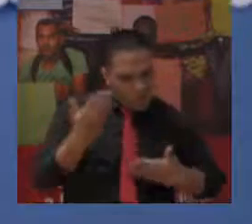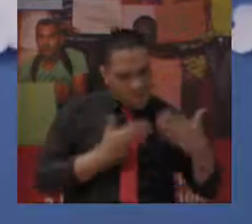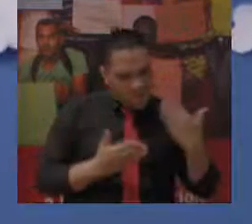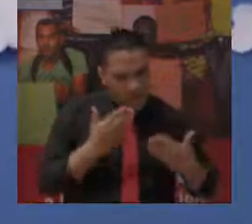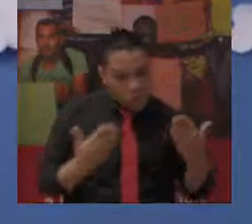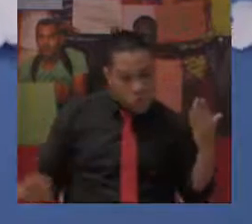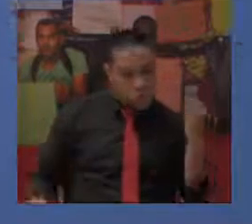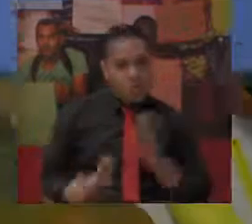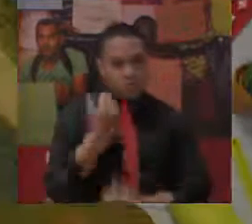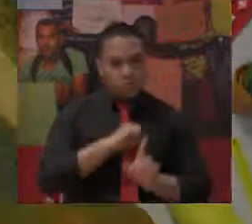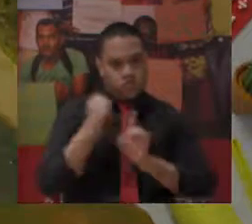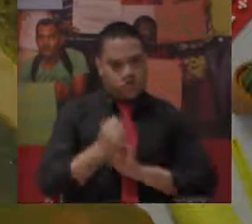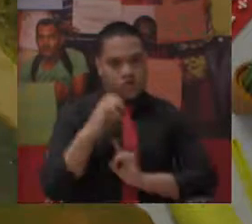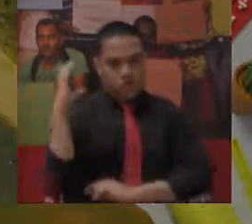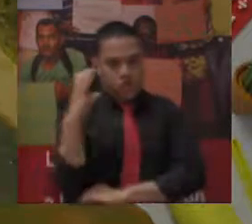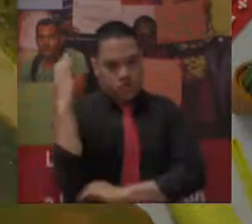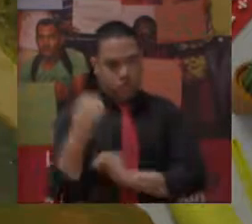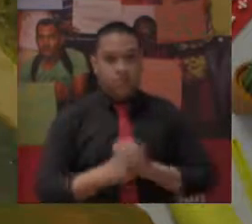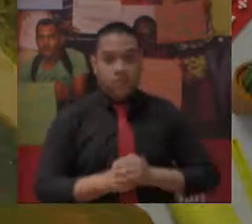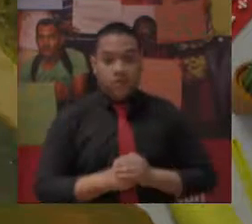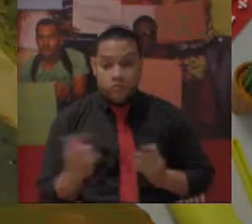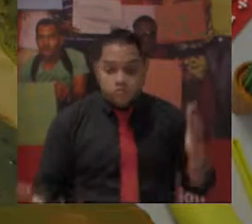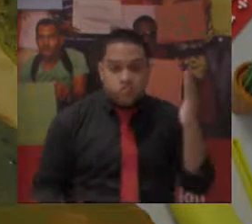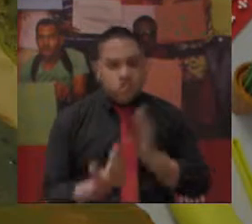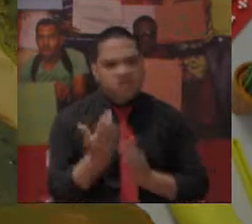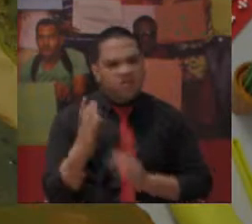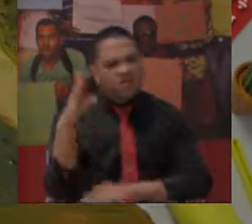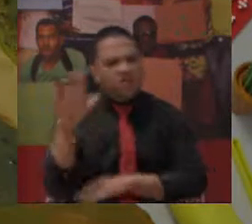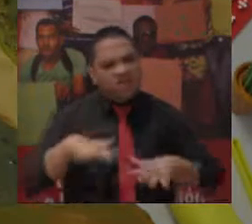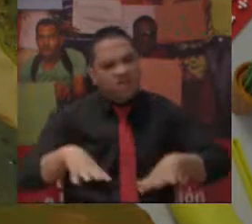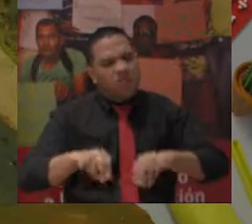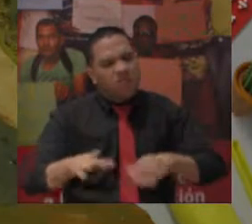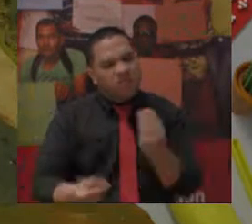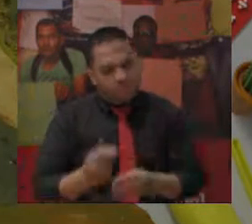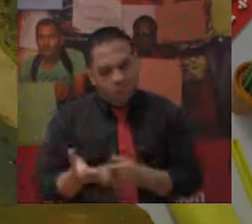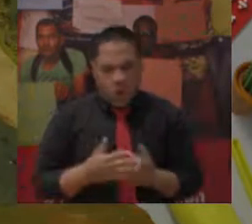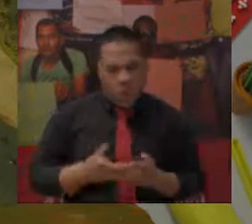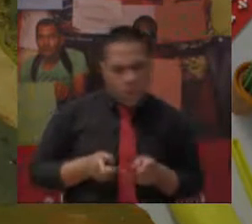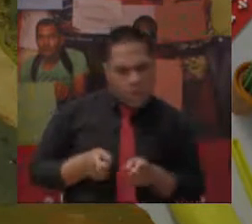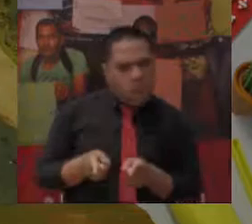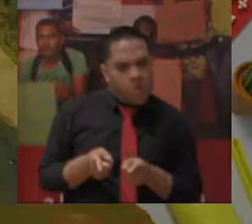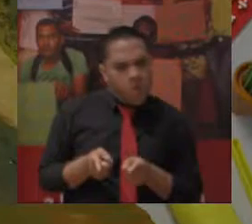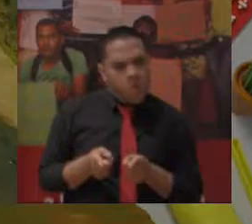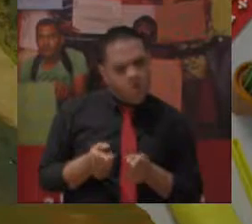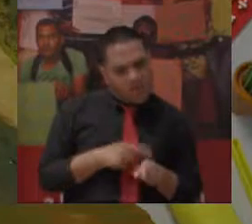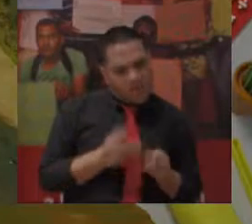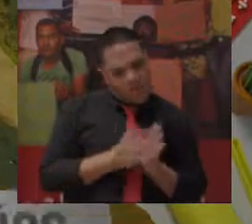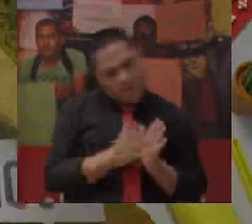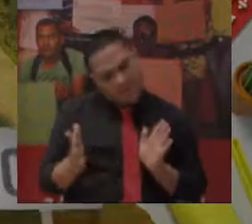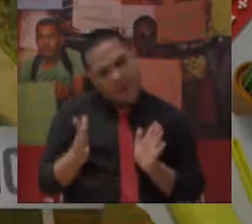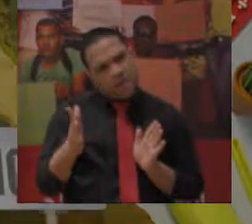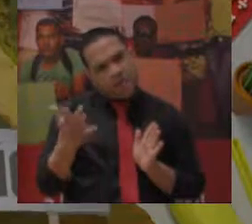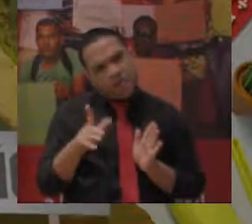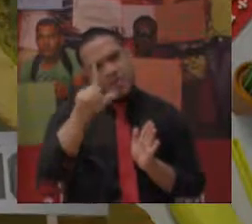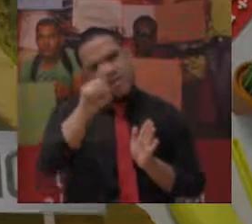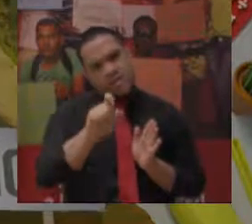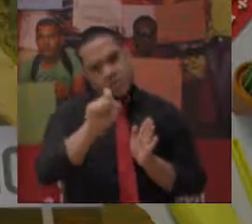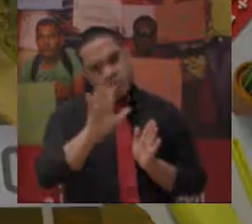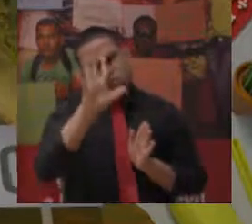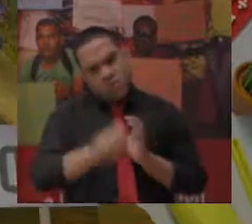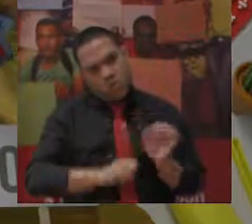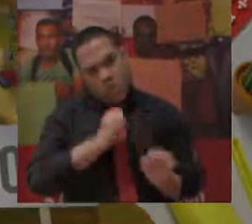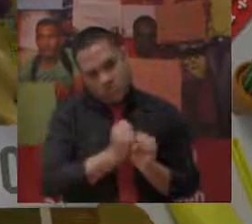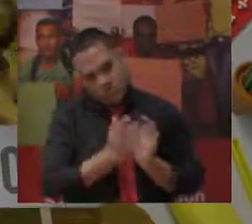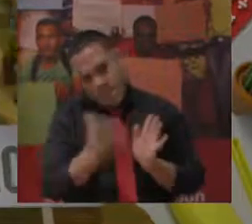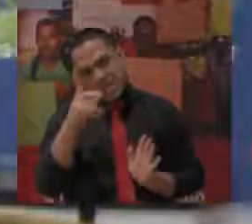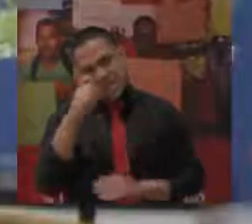constante innovación desde los territorios permitió el desarrollo de una ruta de reintegración con una duración promedio de hasta 6.5 años, que